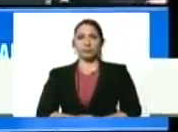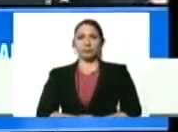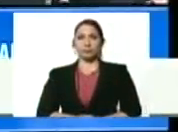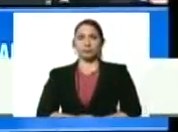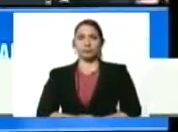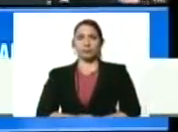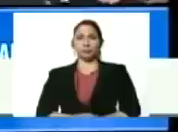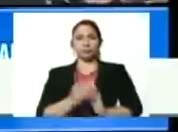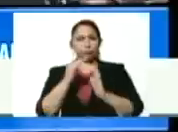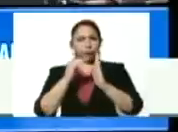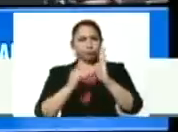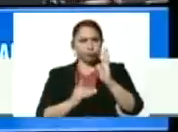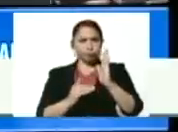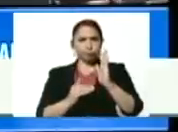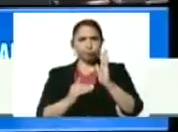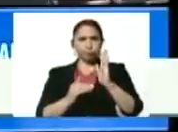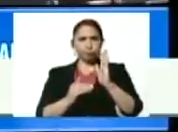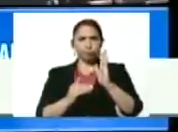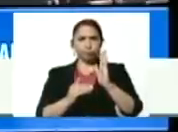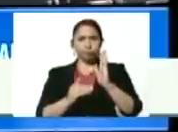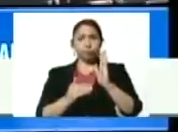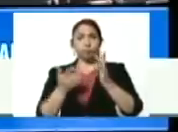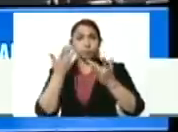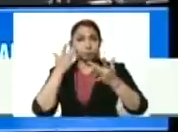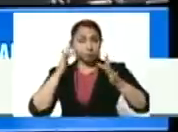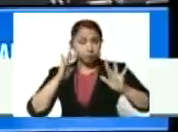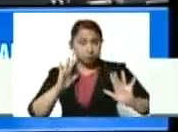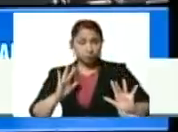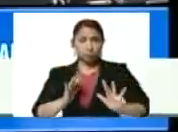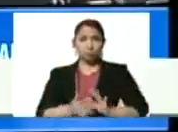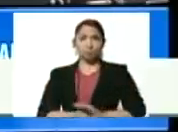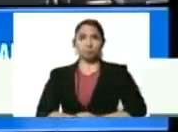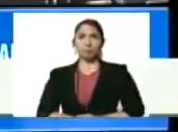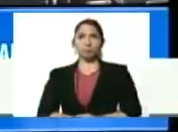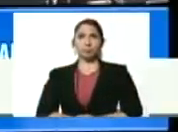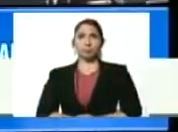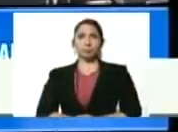auspicioso, pero leve. Se han presentado